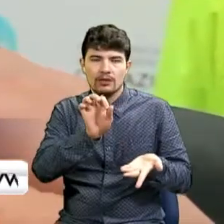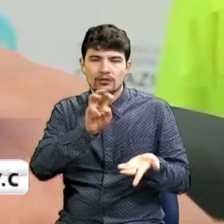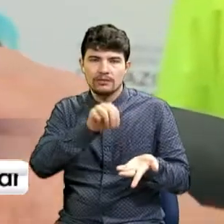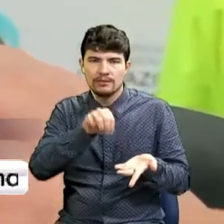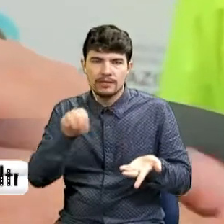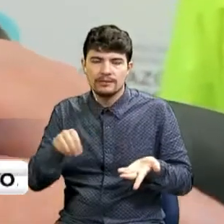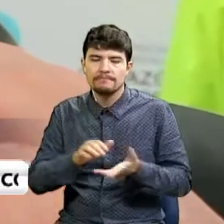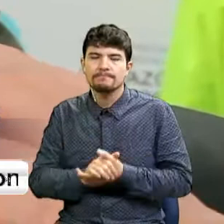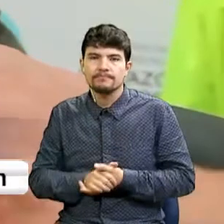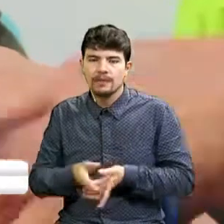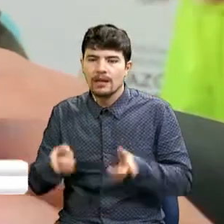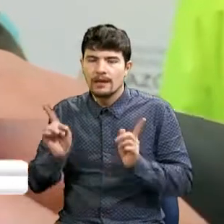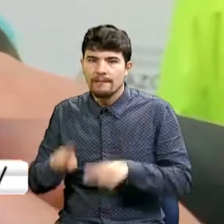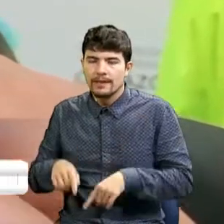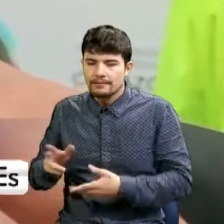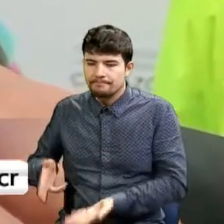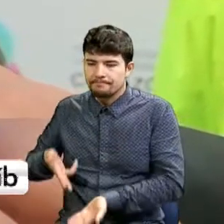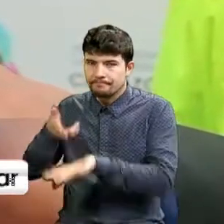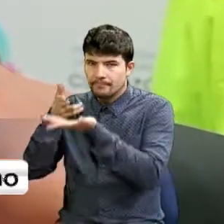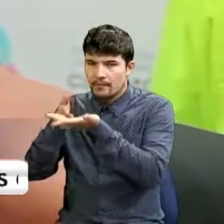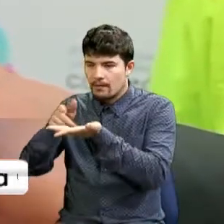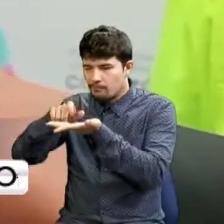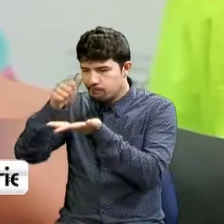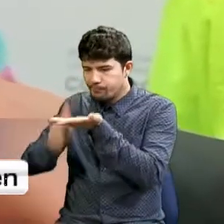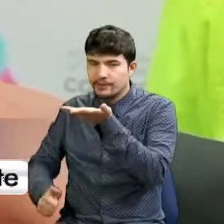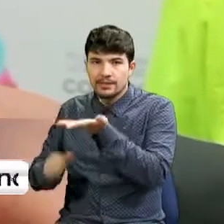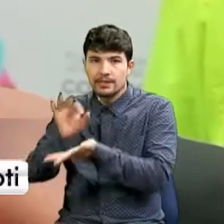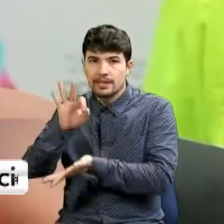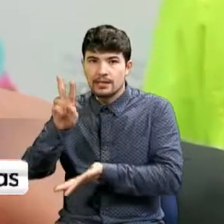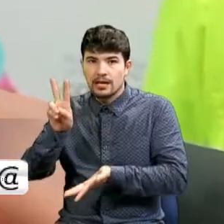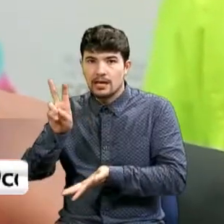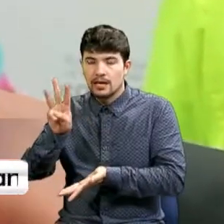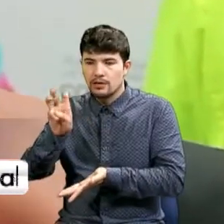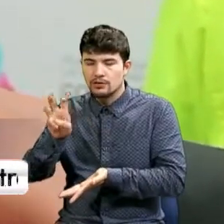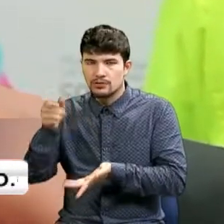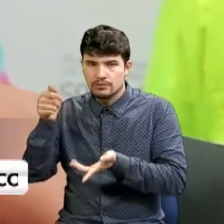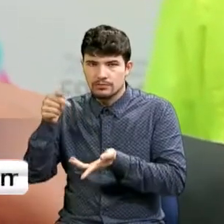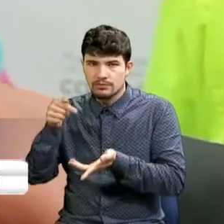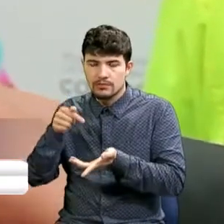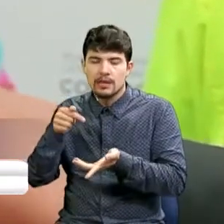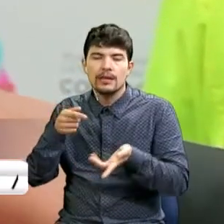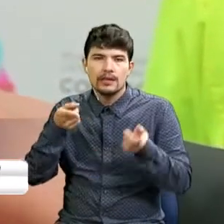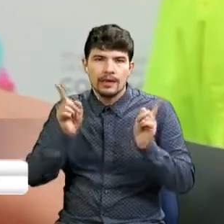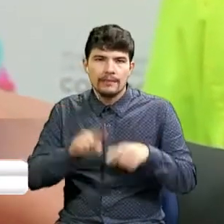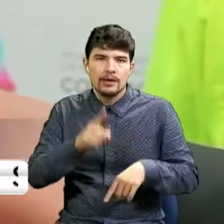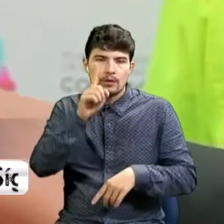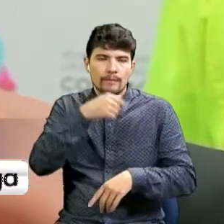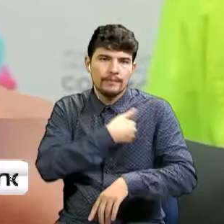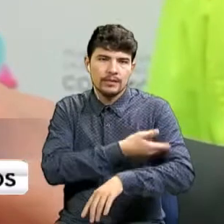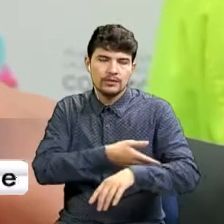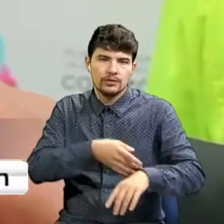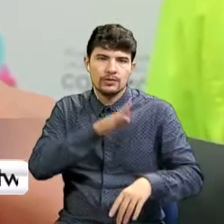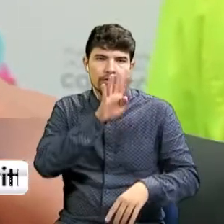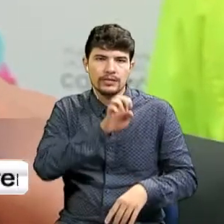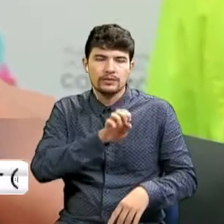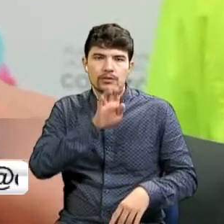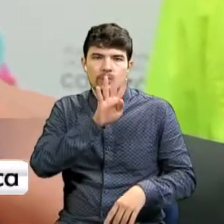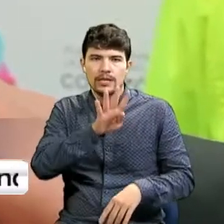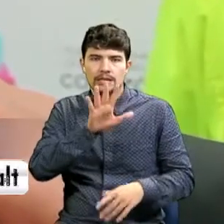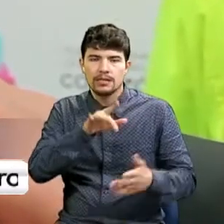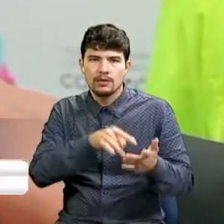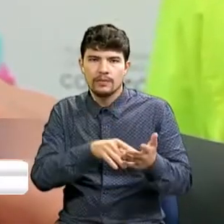revólver de 6 cartuchos calibre 38 y de 1.945.000 pesos en efectivo producto